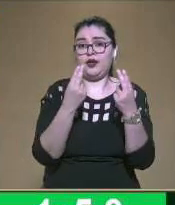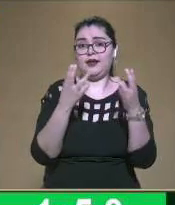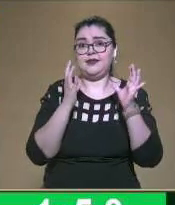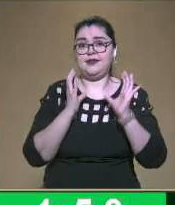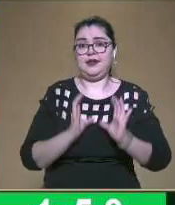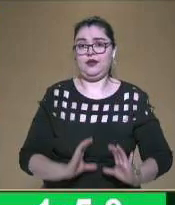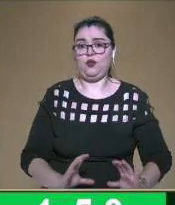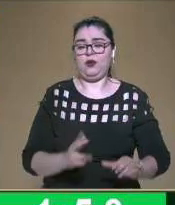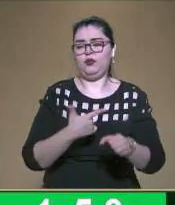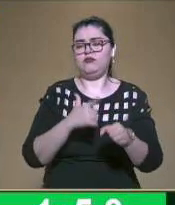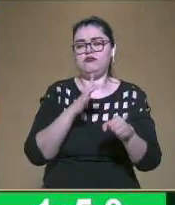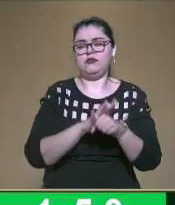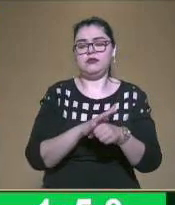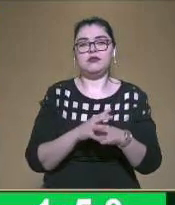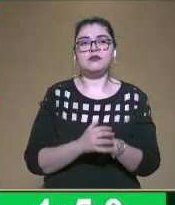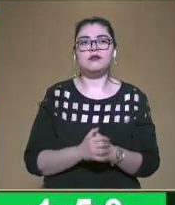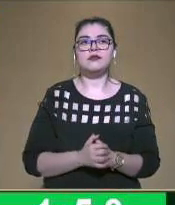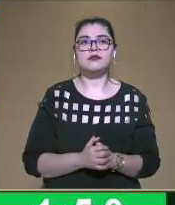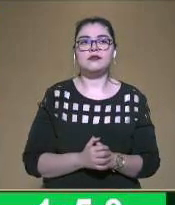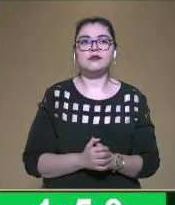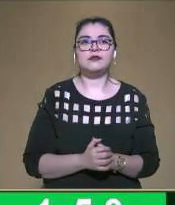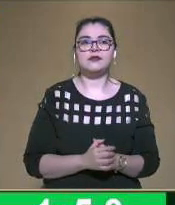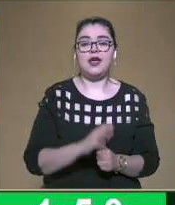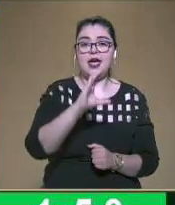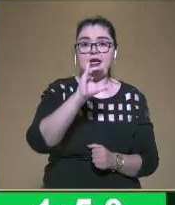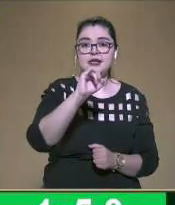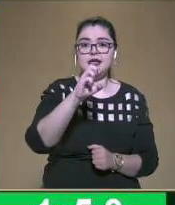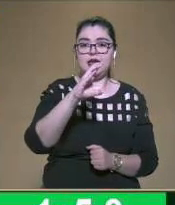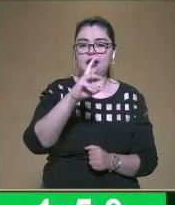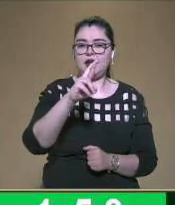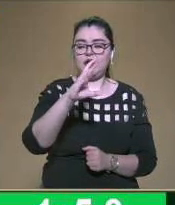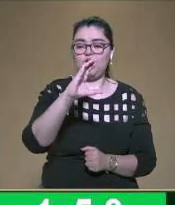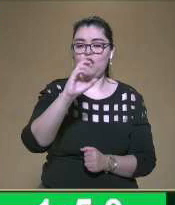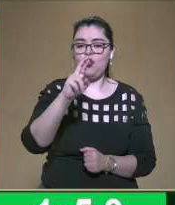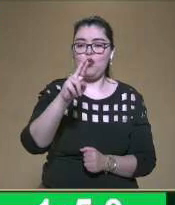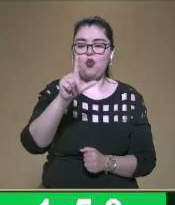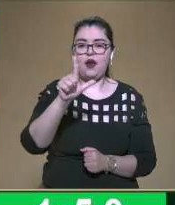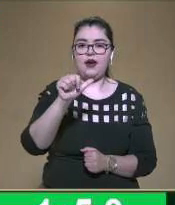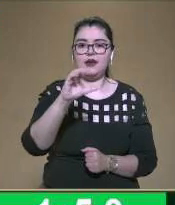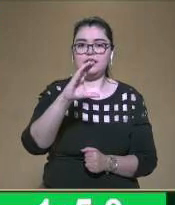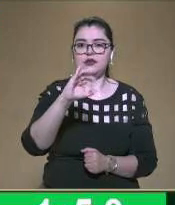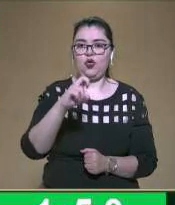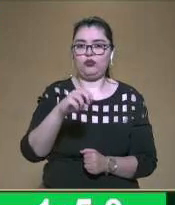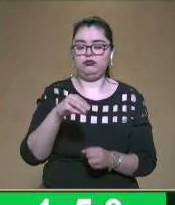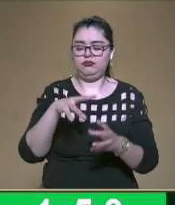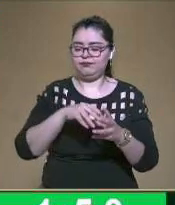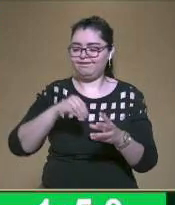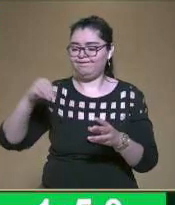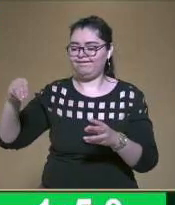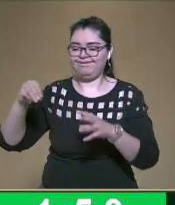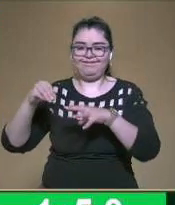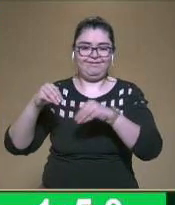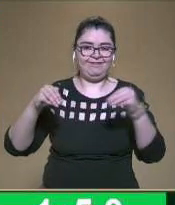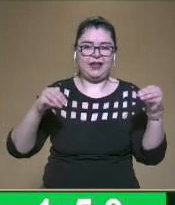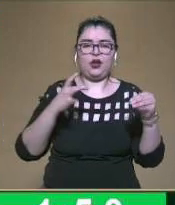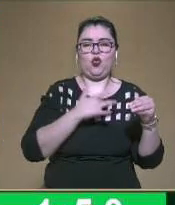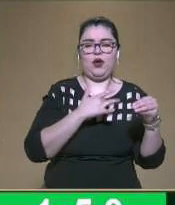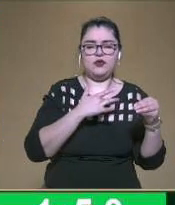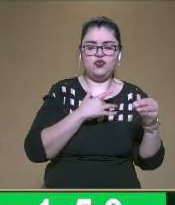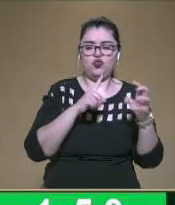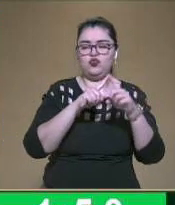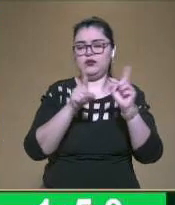es el proceso que transporta los nutrientes hacia las células. El metabolismo